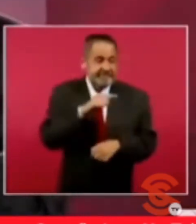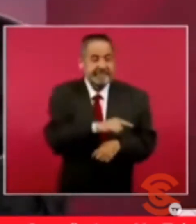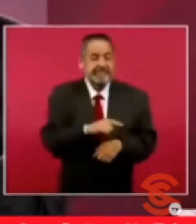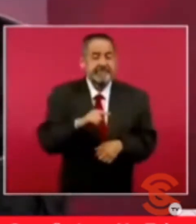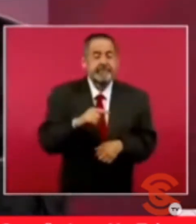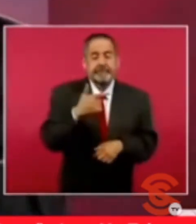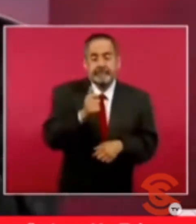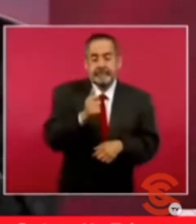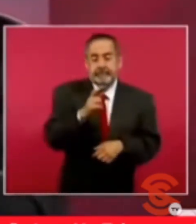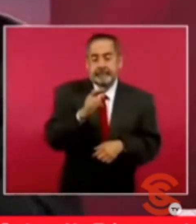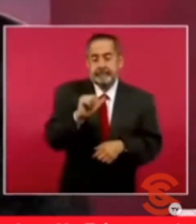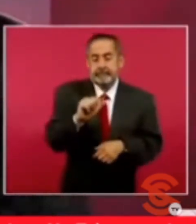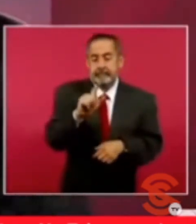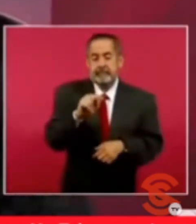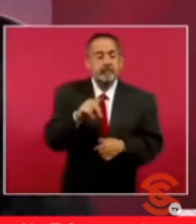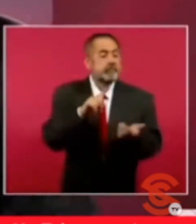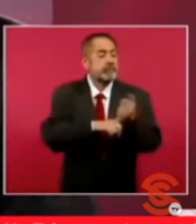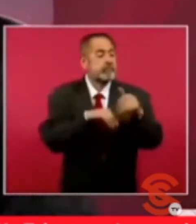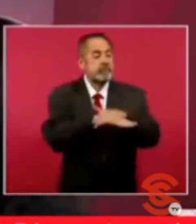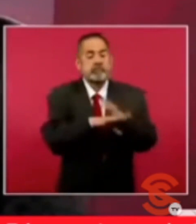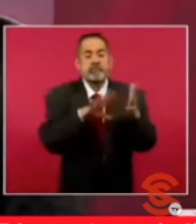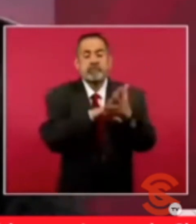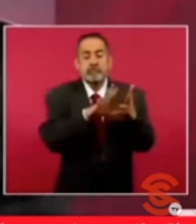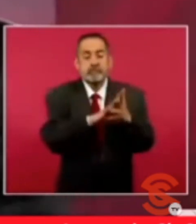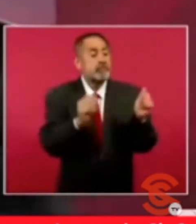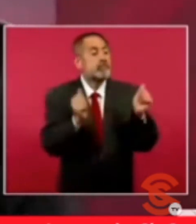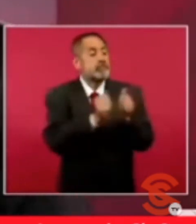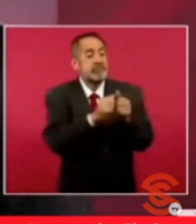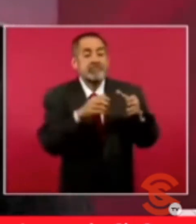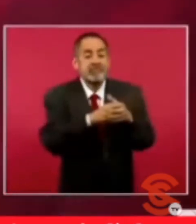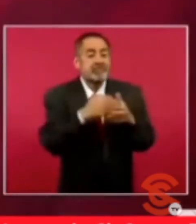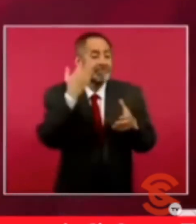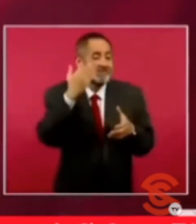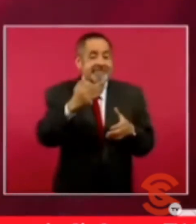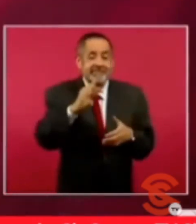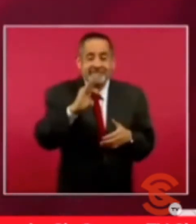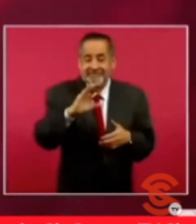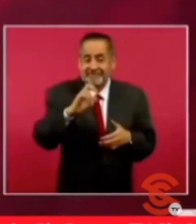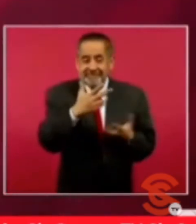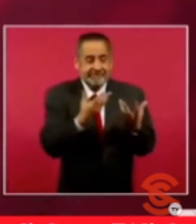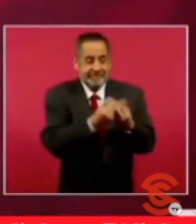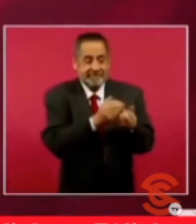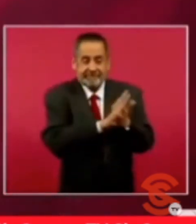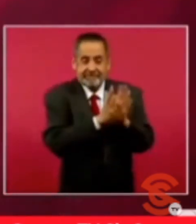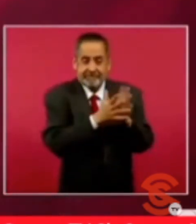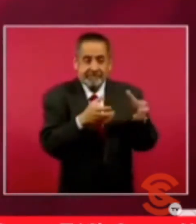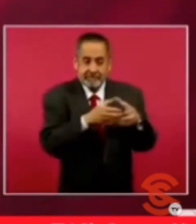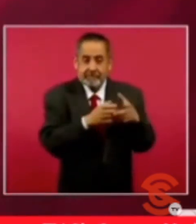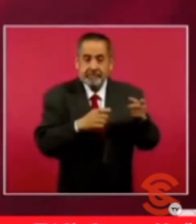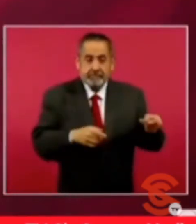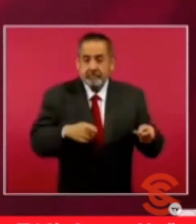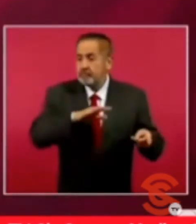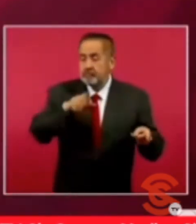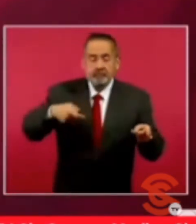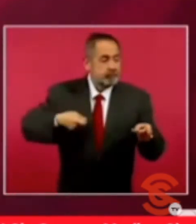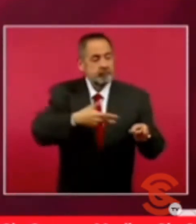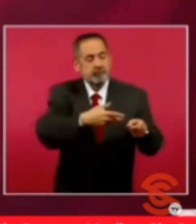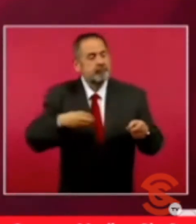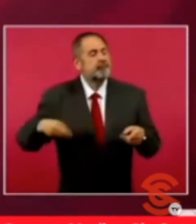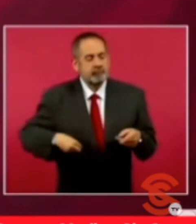Felipe Calderón, está preso en Estados Unidos, en Nueva York, acusado, declarado culpable, entre